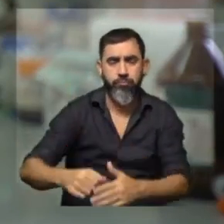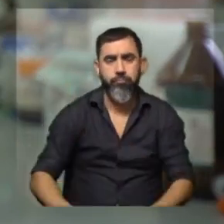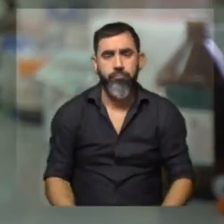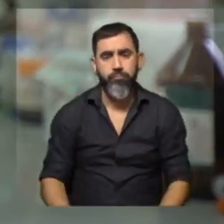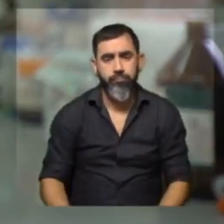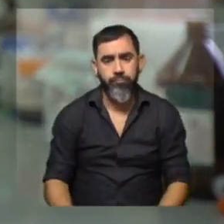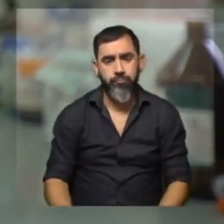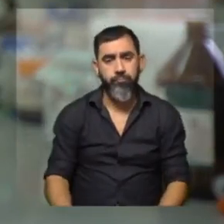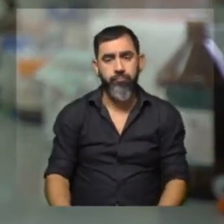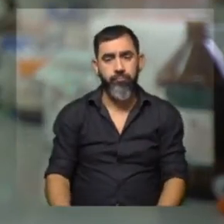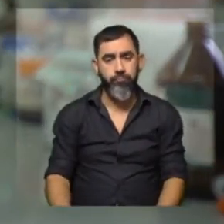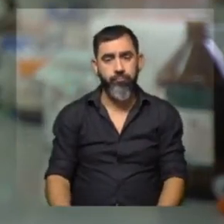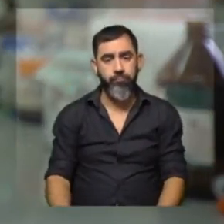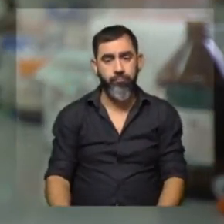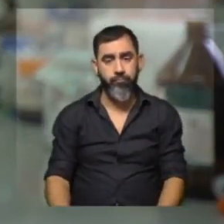básicamente con